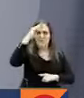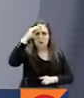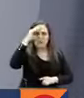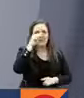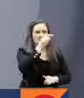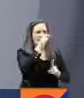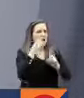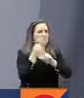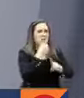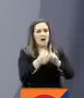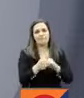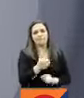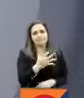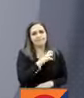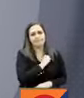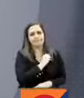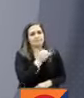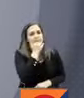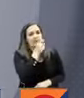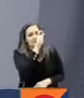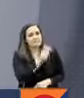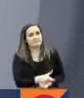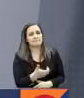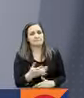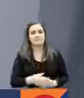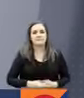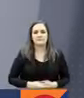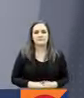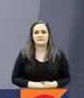al personal médico y enfermeras.